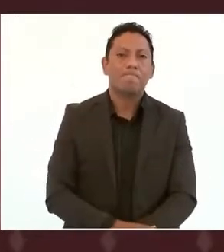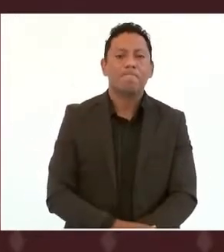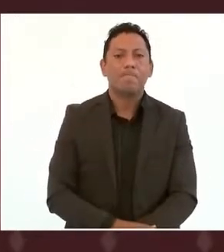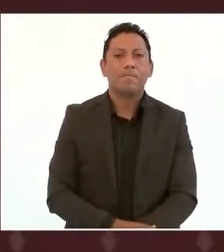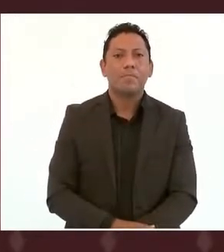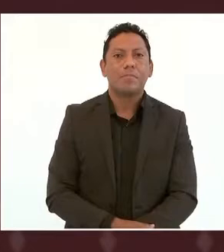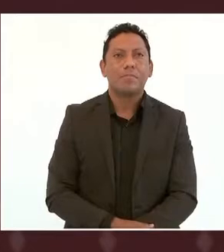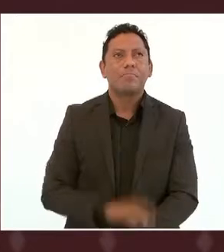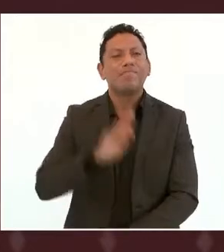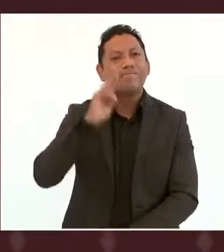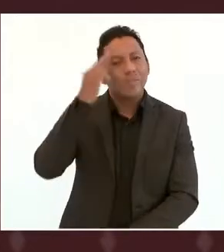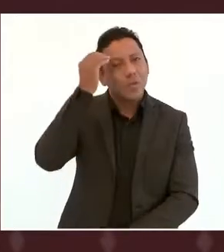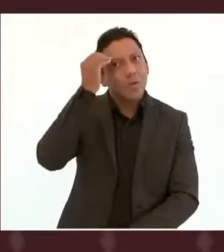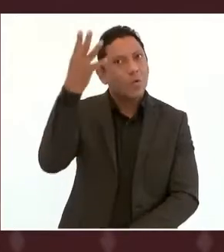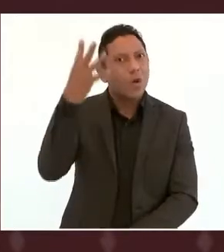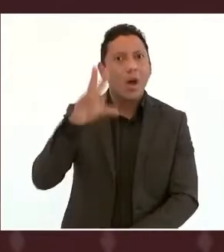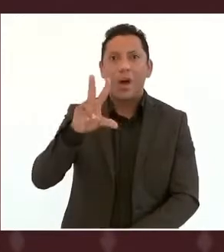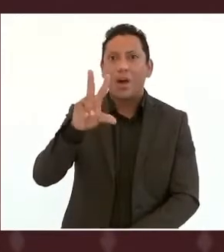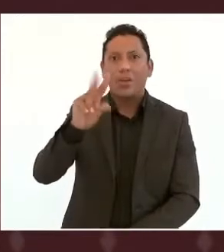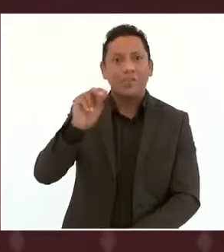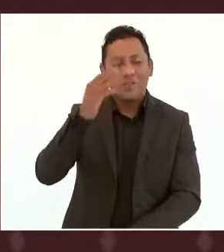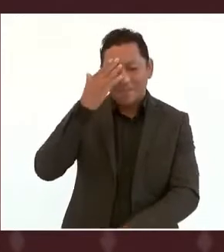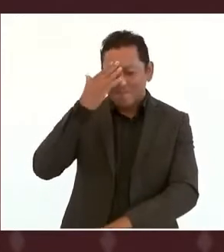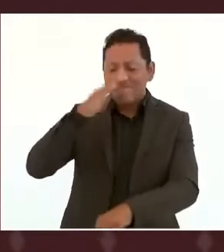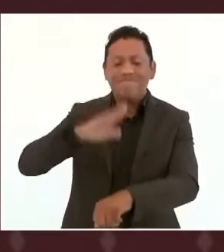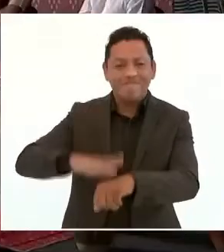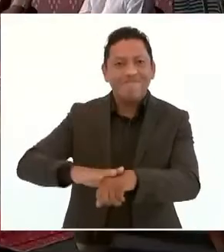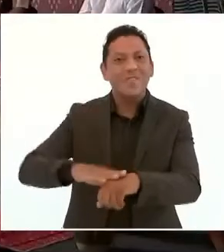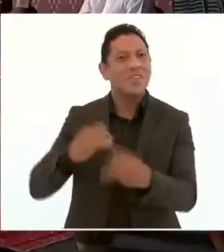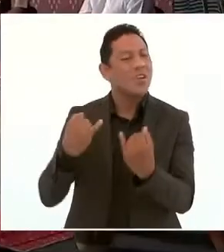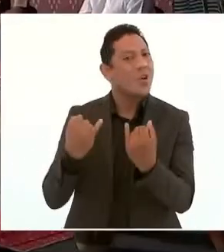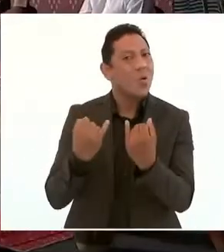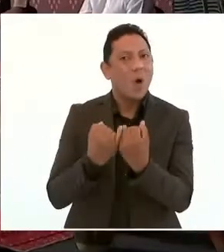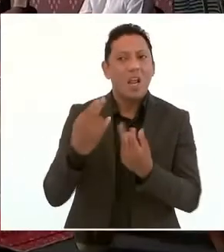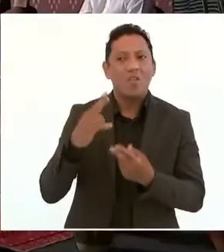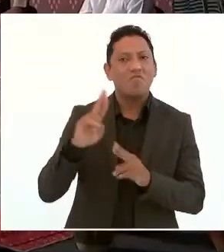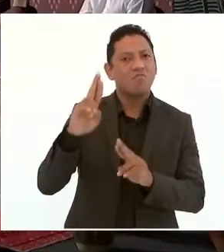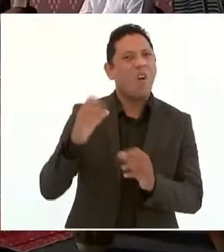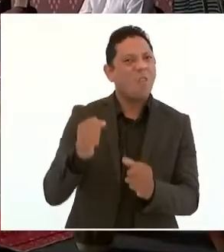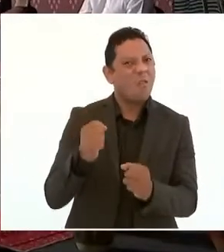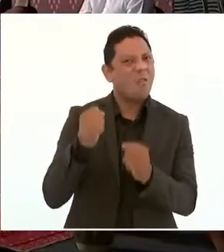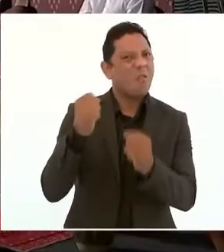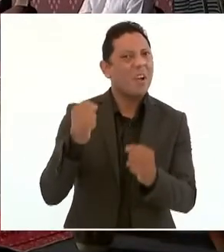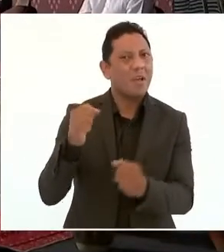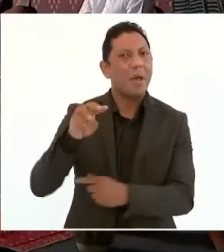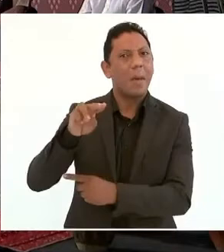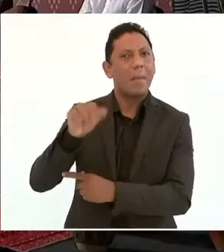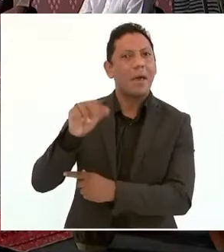cómo olvidar al mártir de la Revolución Maderista,